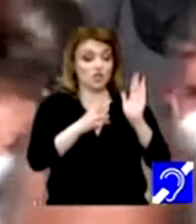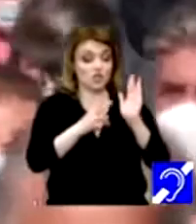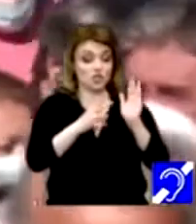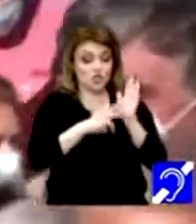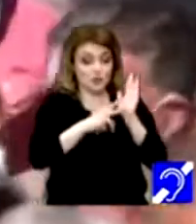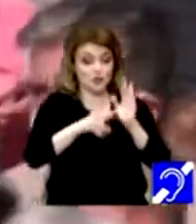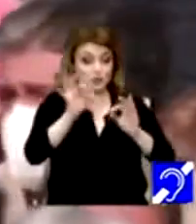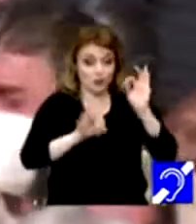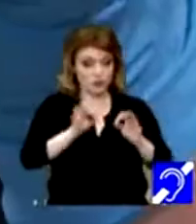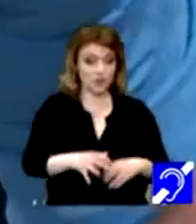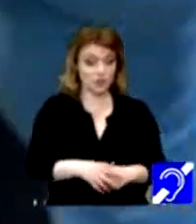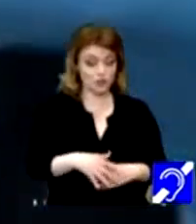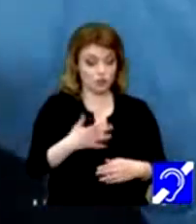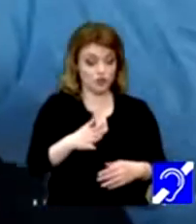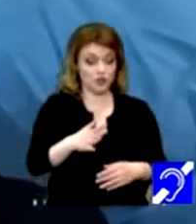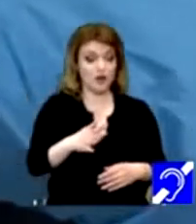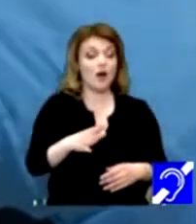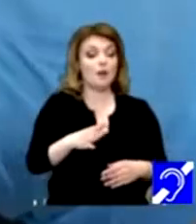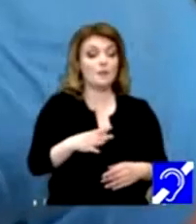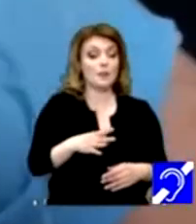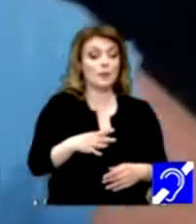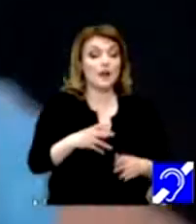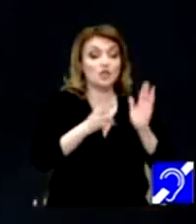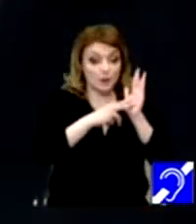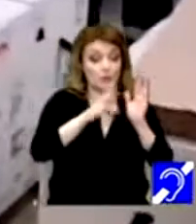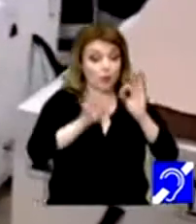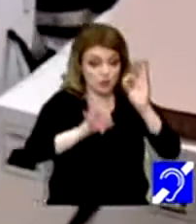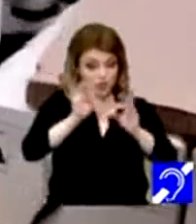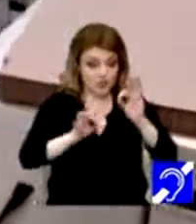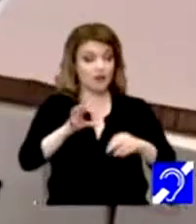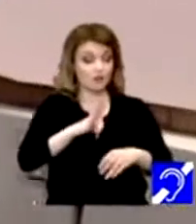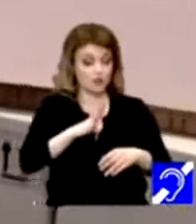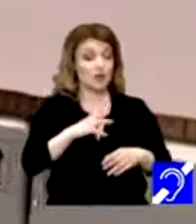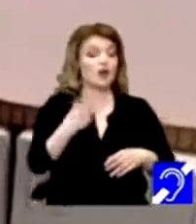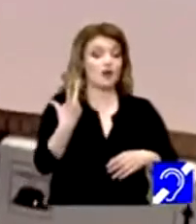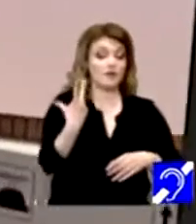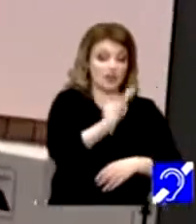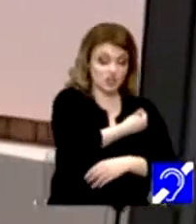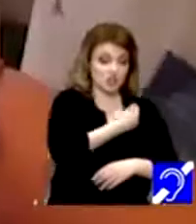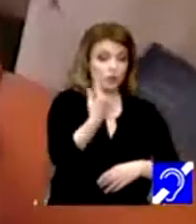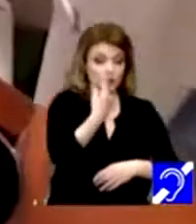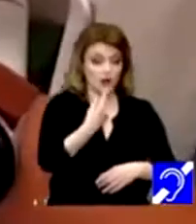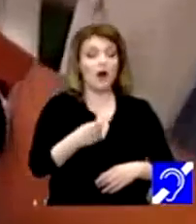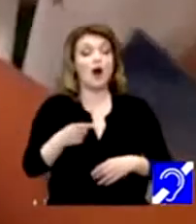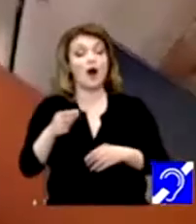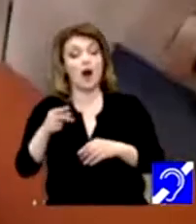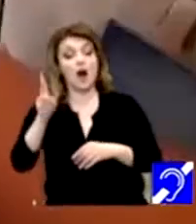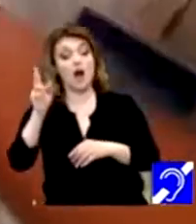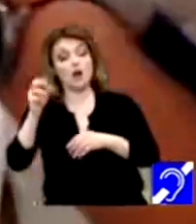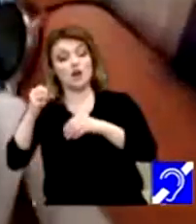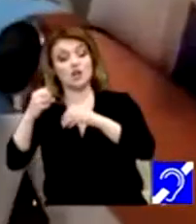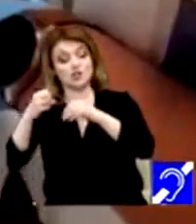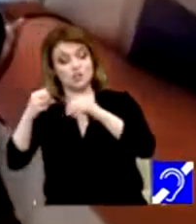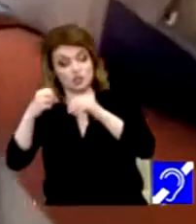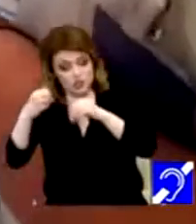de peste 16 ani a primit până acum ambele vaccinuri, iar 14,2% cel puțin o doză. puțin peste media europeană. Însă premierul promite